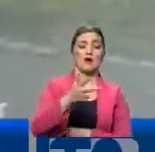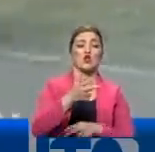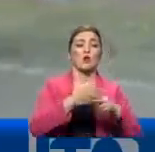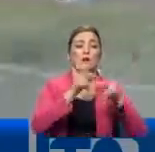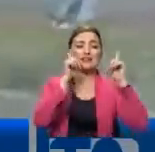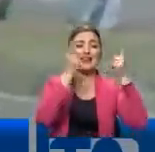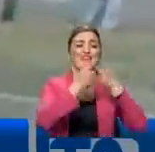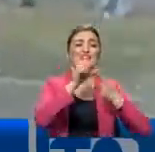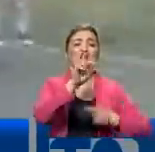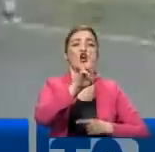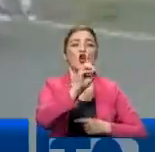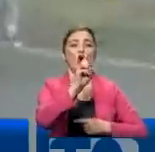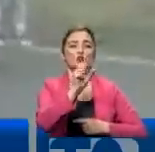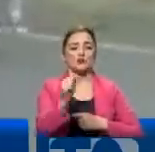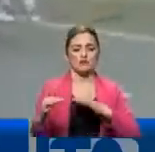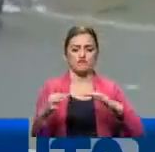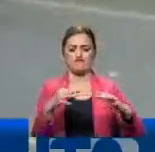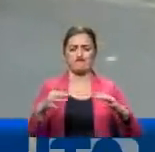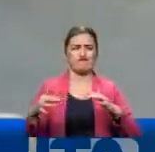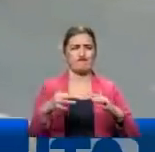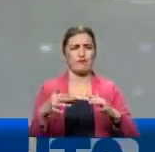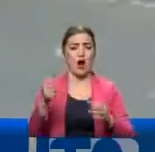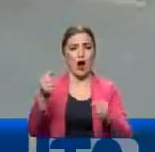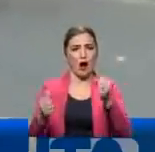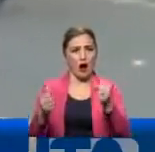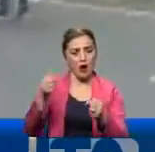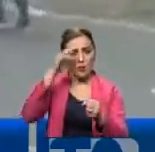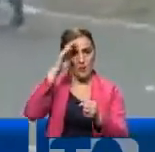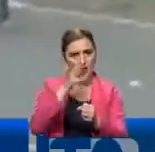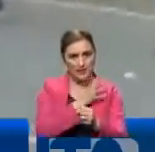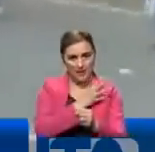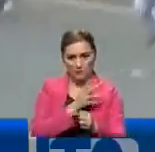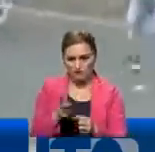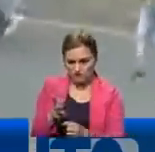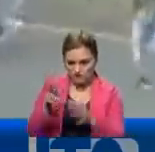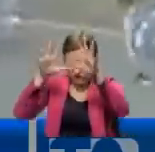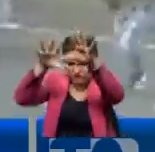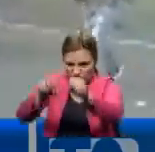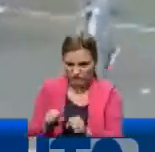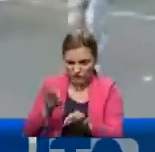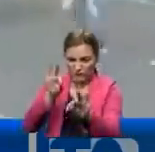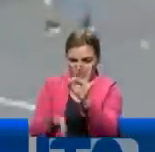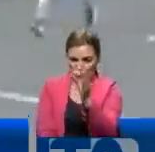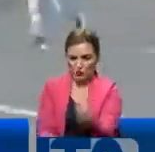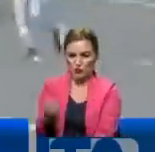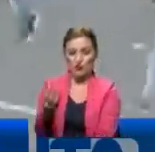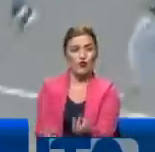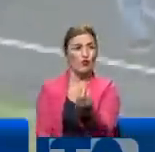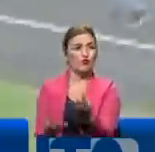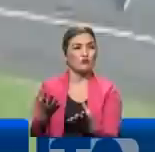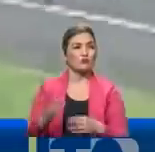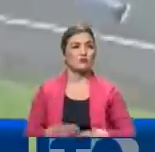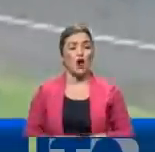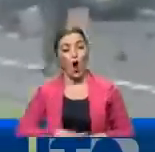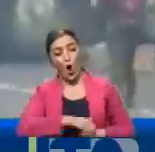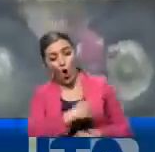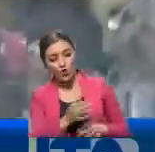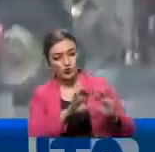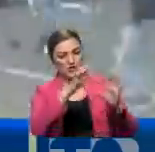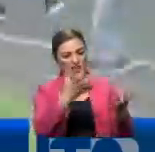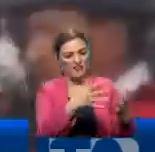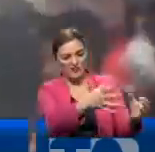una batalla campal. Los manifestantes tomaron el control de un vehículo militar y lo incendiaron, mientras otros lo despojaron de sus